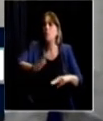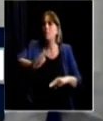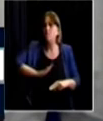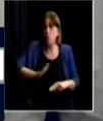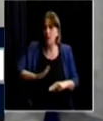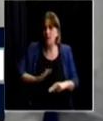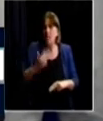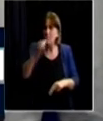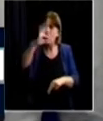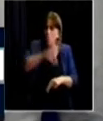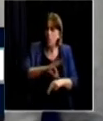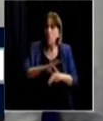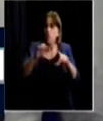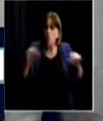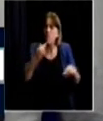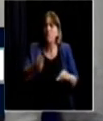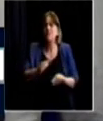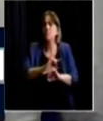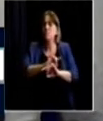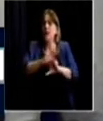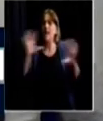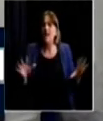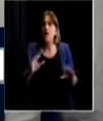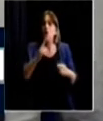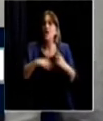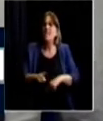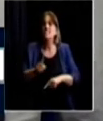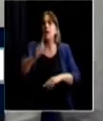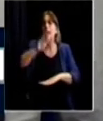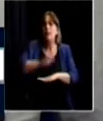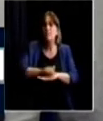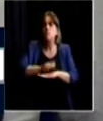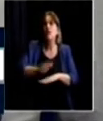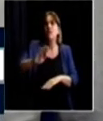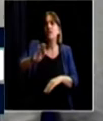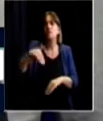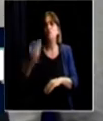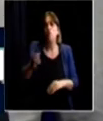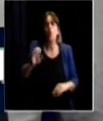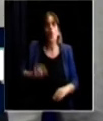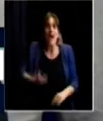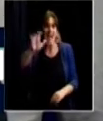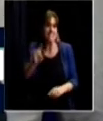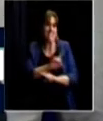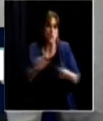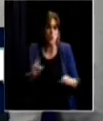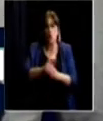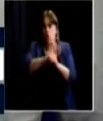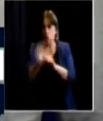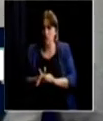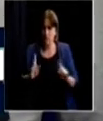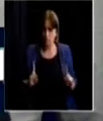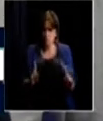por el personal de la salud claramente la adjudican abel un factor externo al virus en el cual estamos